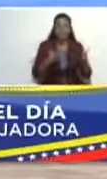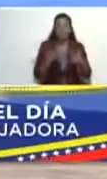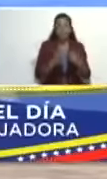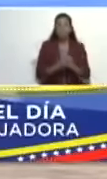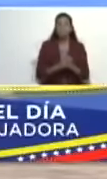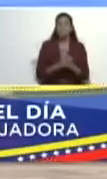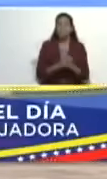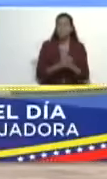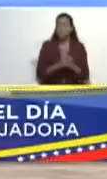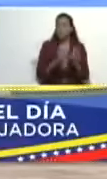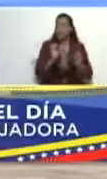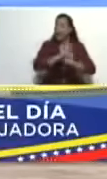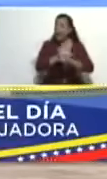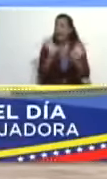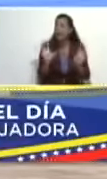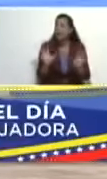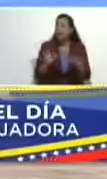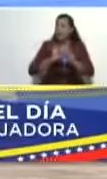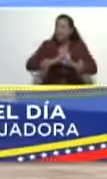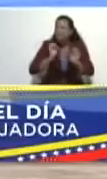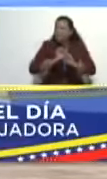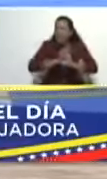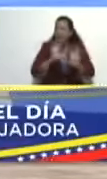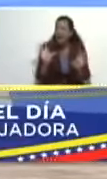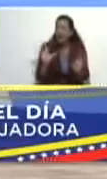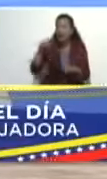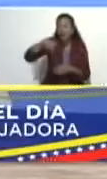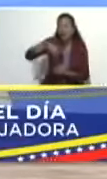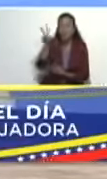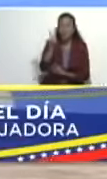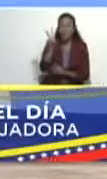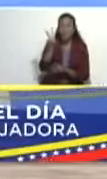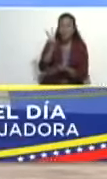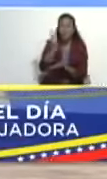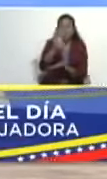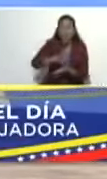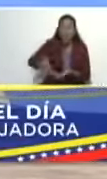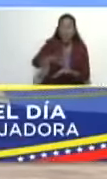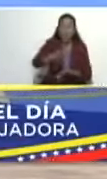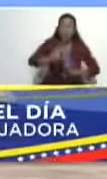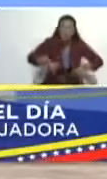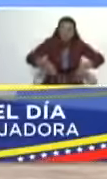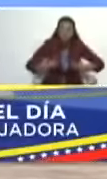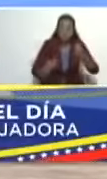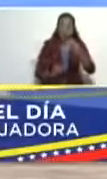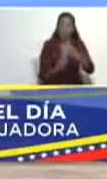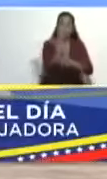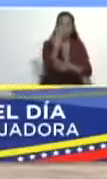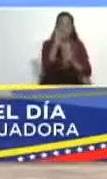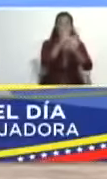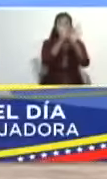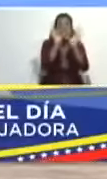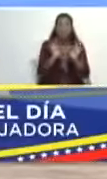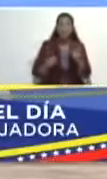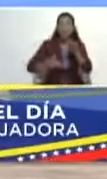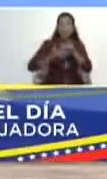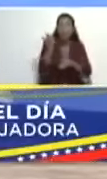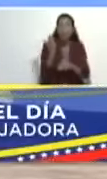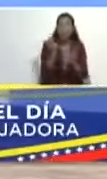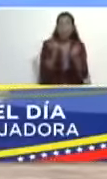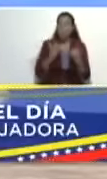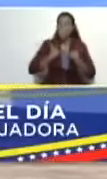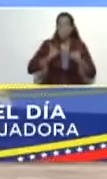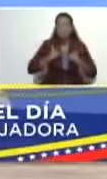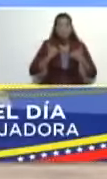Y podemos decir ya que en Venezuela ha nacido un nuevo modelo